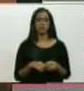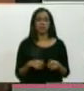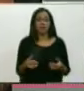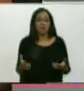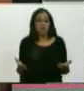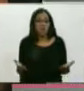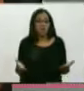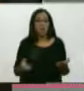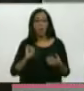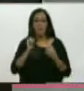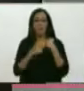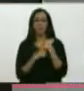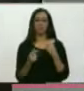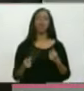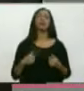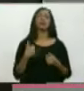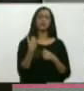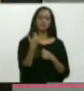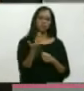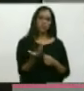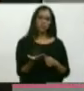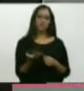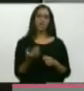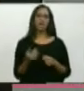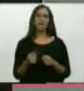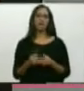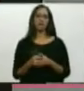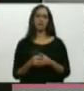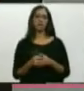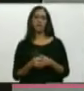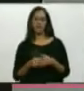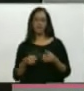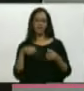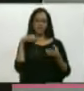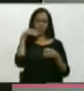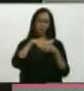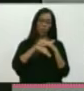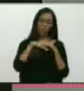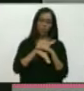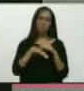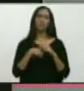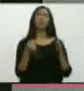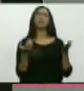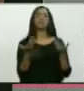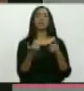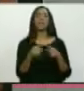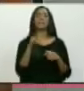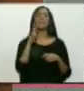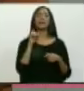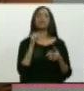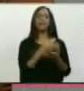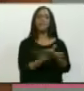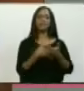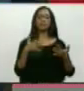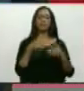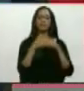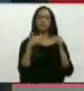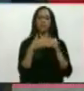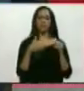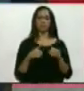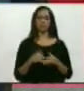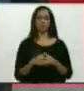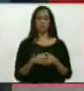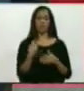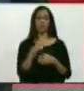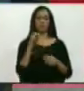Y de repente Guaidó dice, toma 20, este fondo de litigio internacional, méteme ahí 20 millones de dólares. Todo porque problema, le voy a